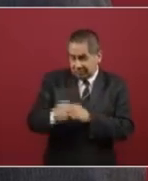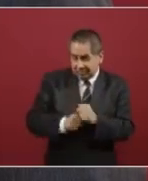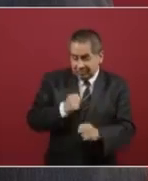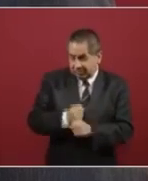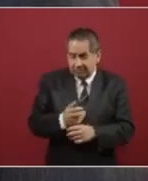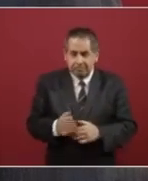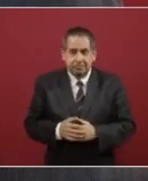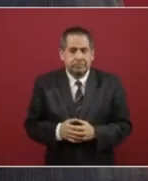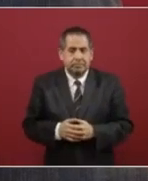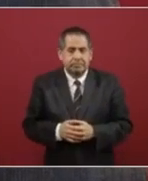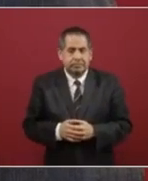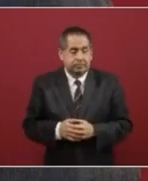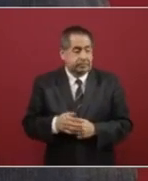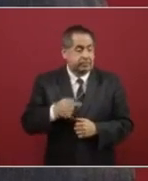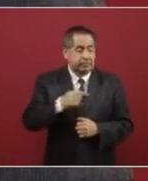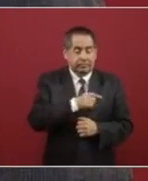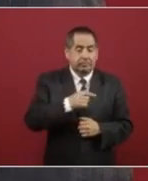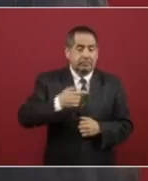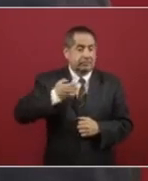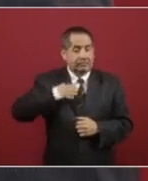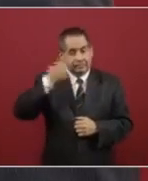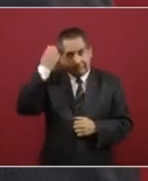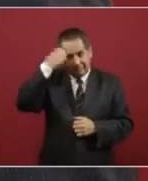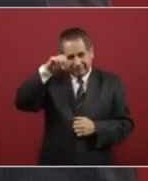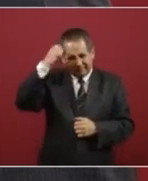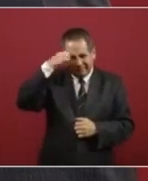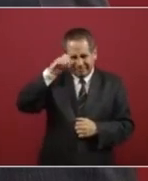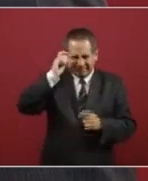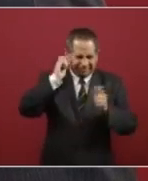Nuestro experto refinero, su nombre